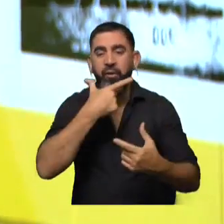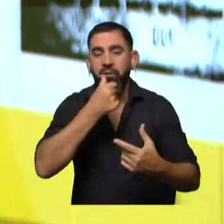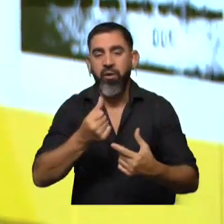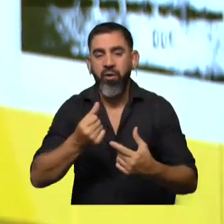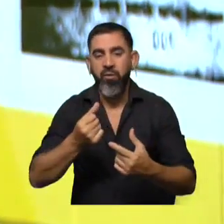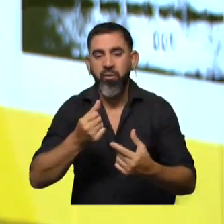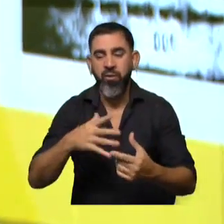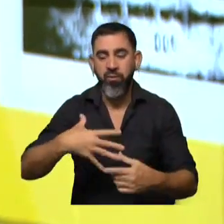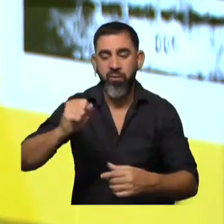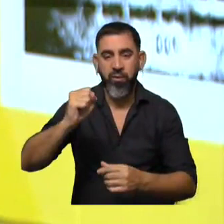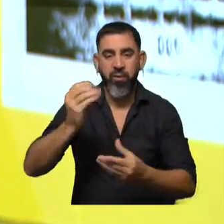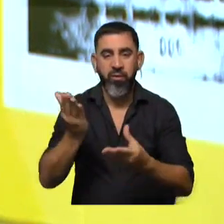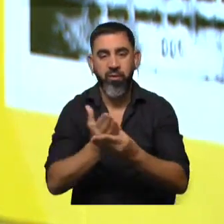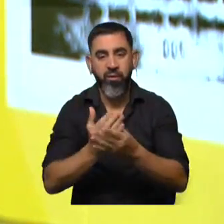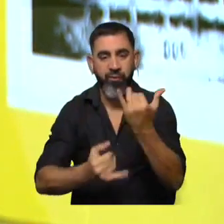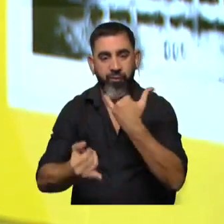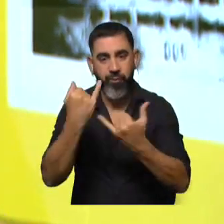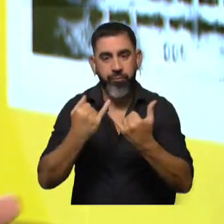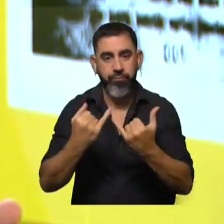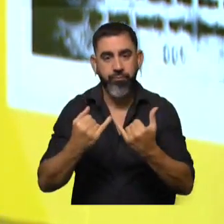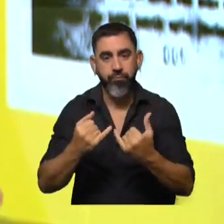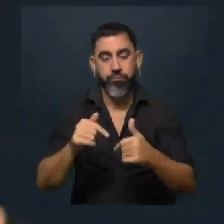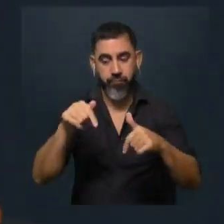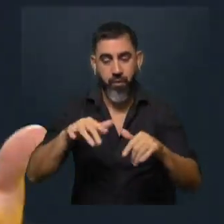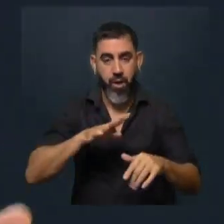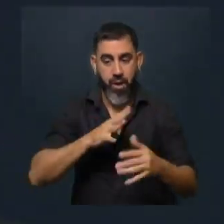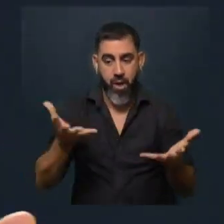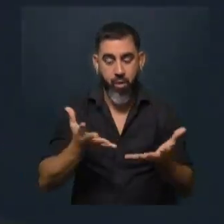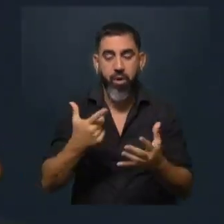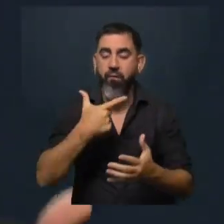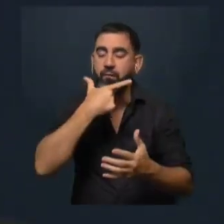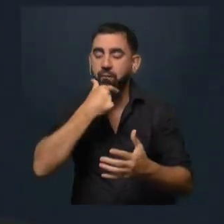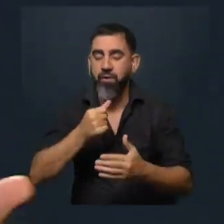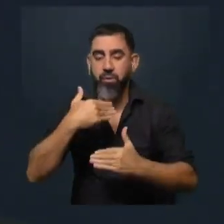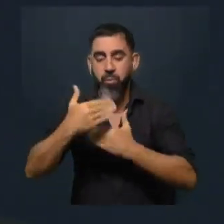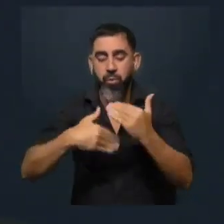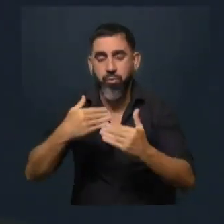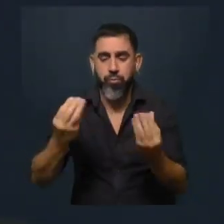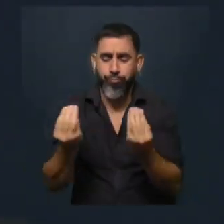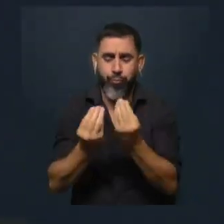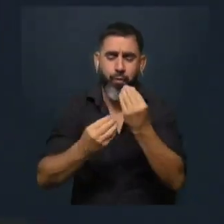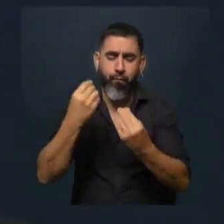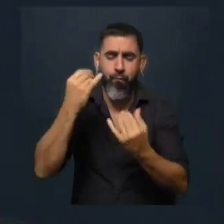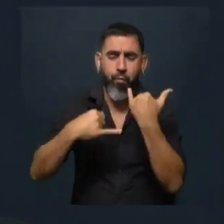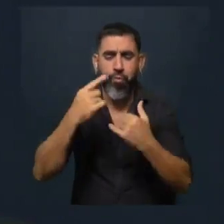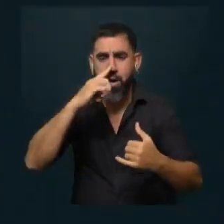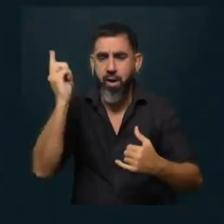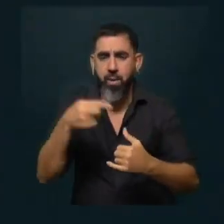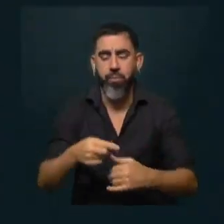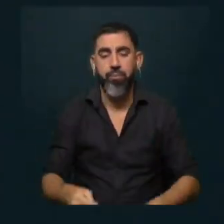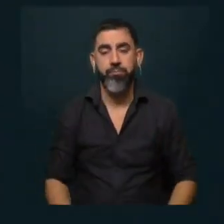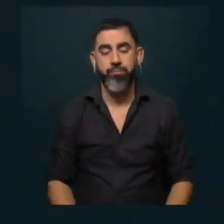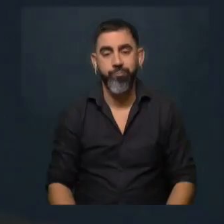para poder extraer la información. Y hoy hay justamente eso, ¿no? Herramientas que permiten procesar volúmenes muy rápidamente. El tema